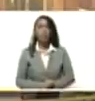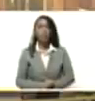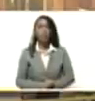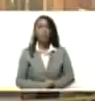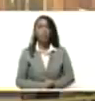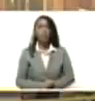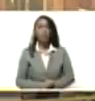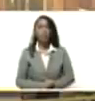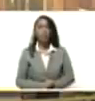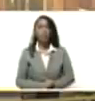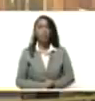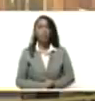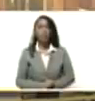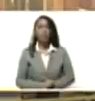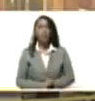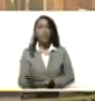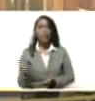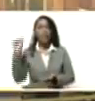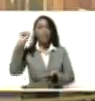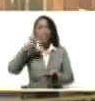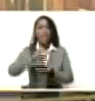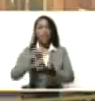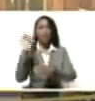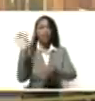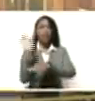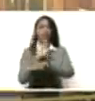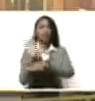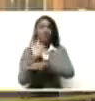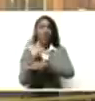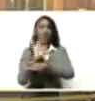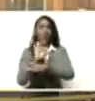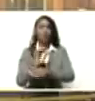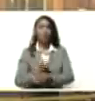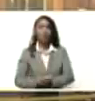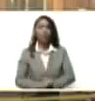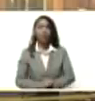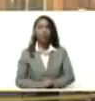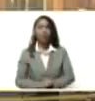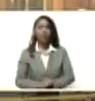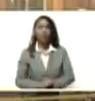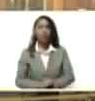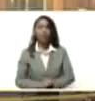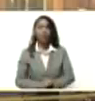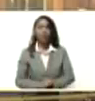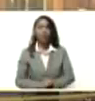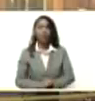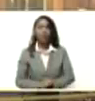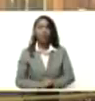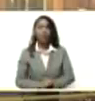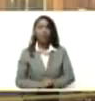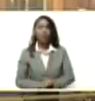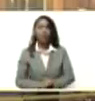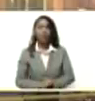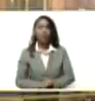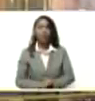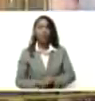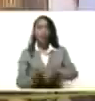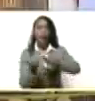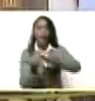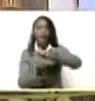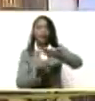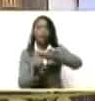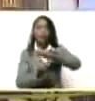que en esa ronda de conversaciones íbamos a aterrizar de manera espectacular y milagrosa en grandes acuerdos para el